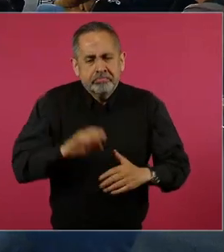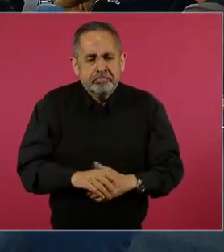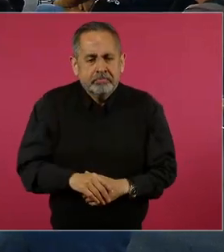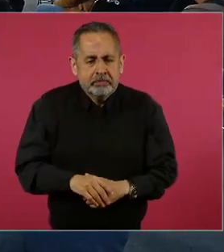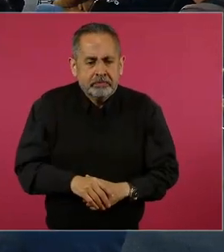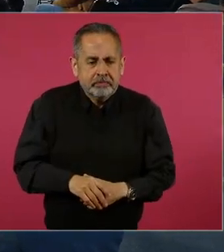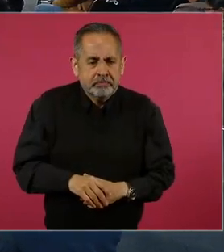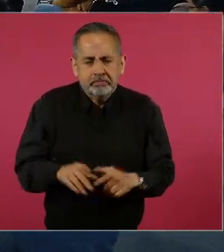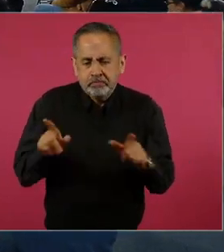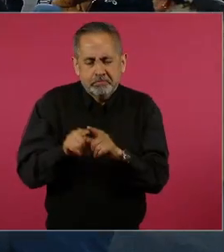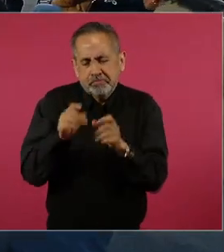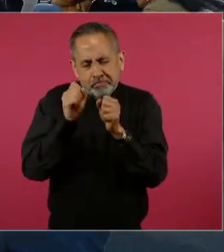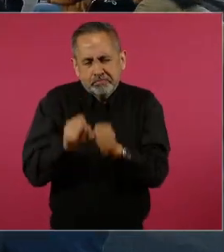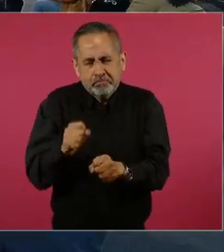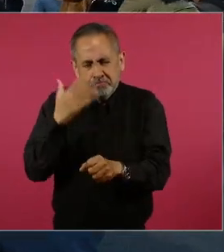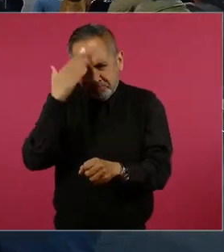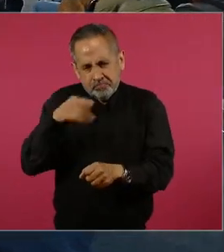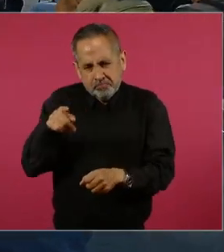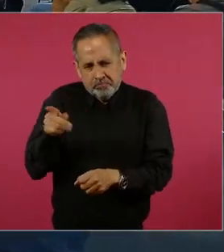seguramente lo van a hacer.